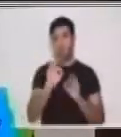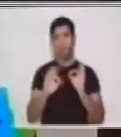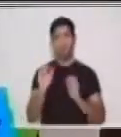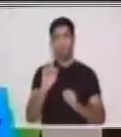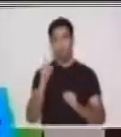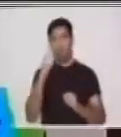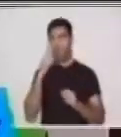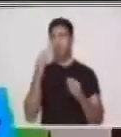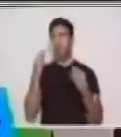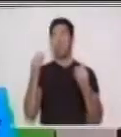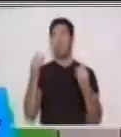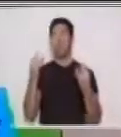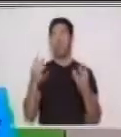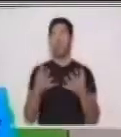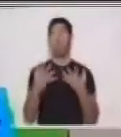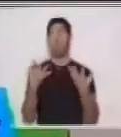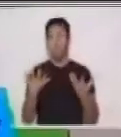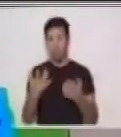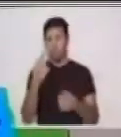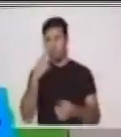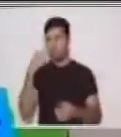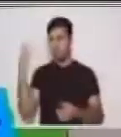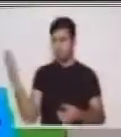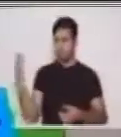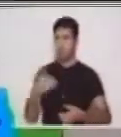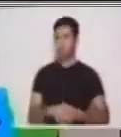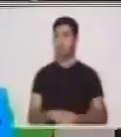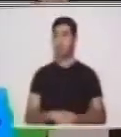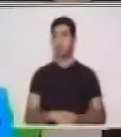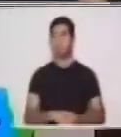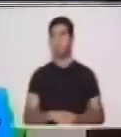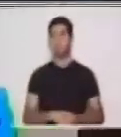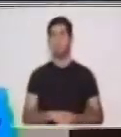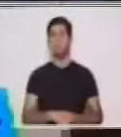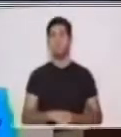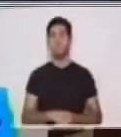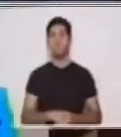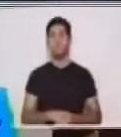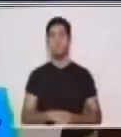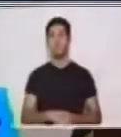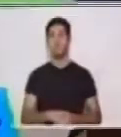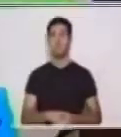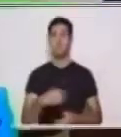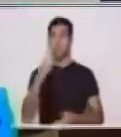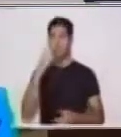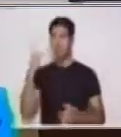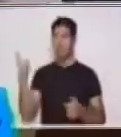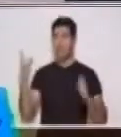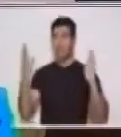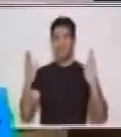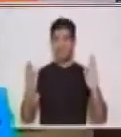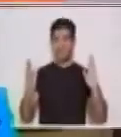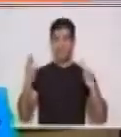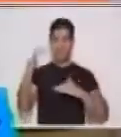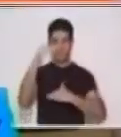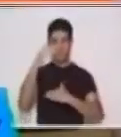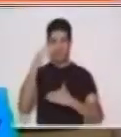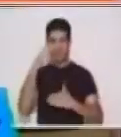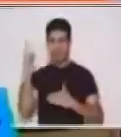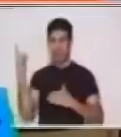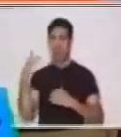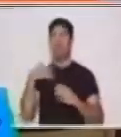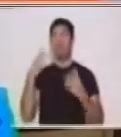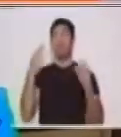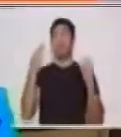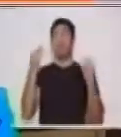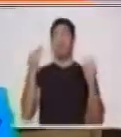rectangular. Lo vamos a confirmar viendo esta caja. Entonces yo voy a colocar la caja acá. Entonces